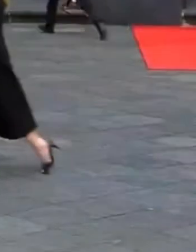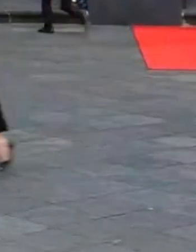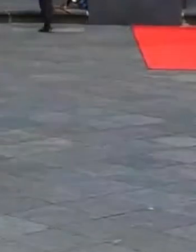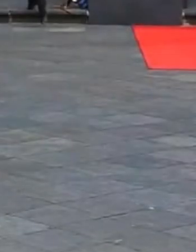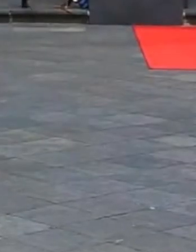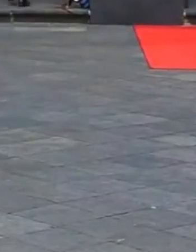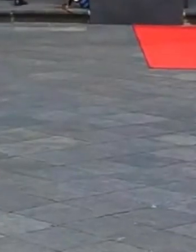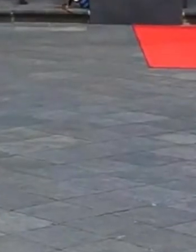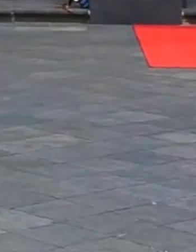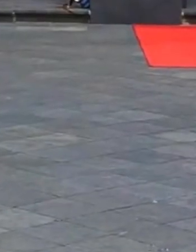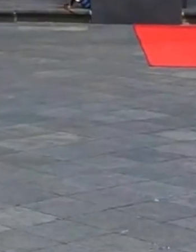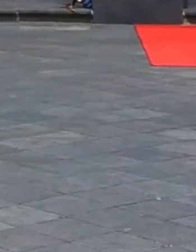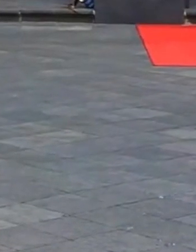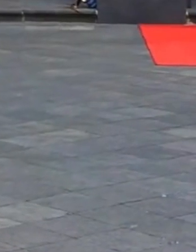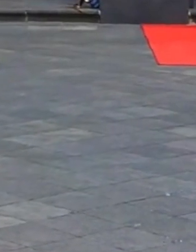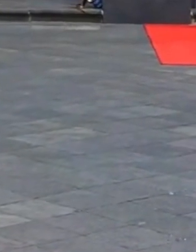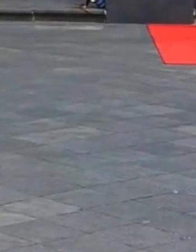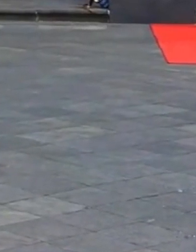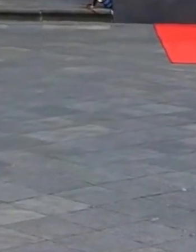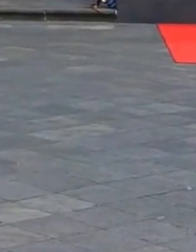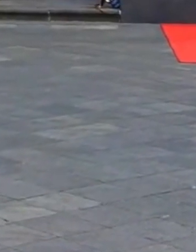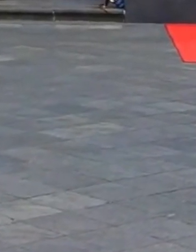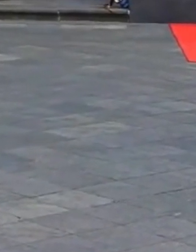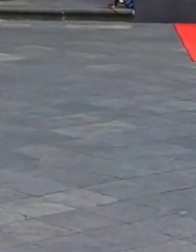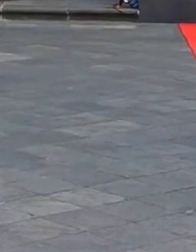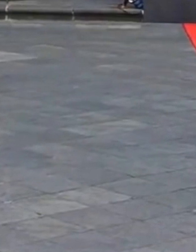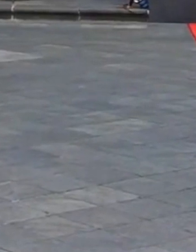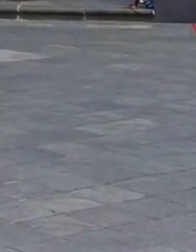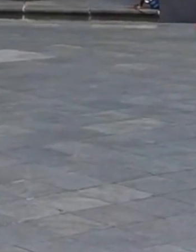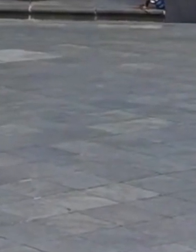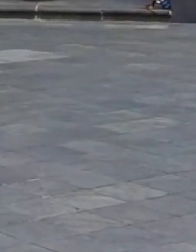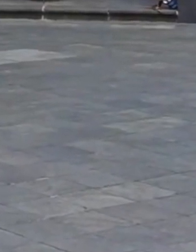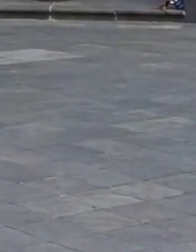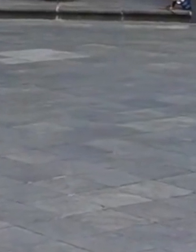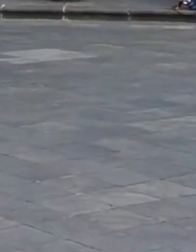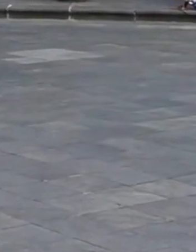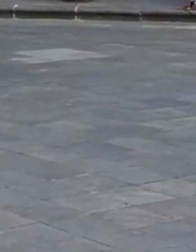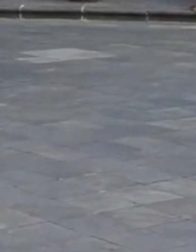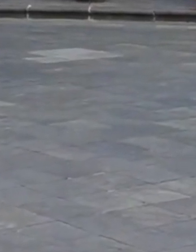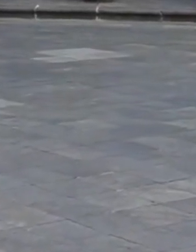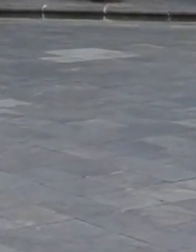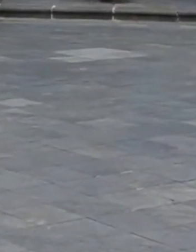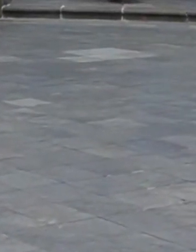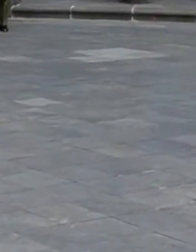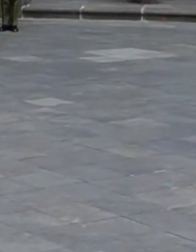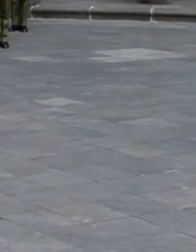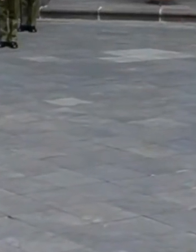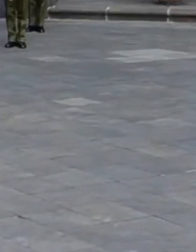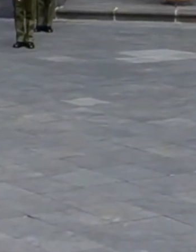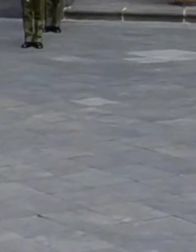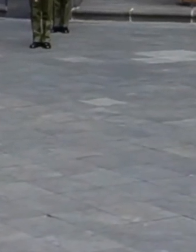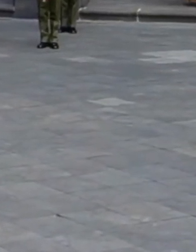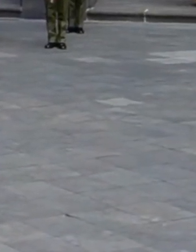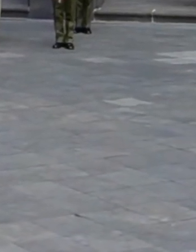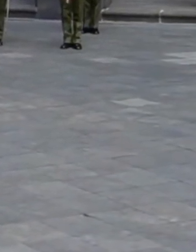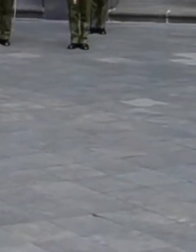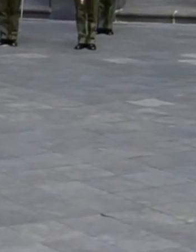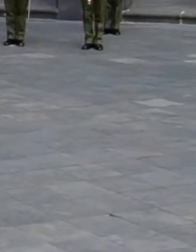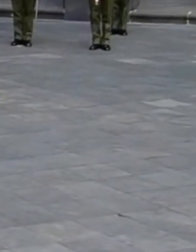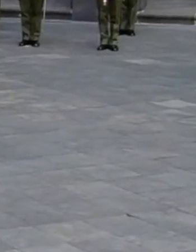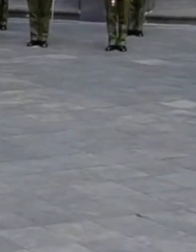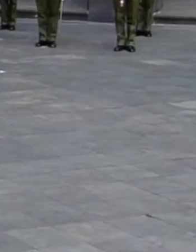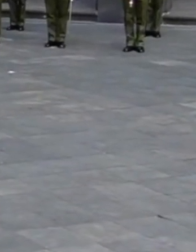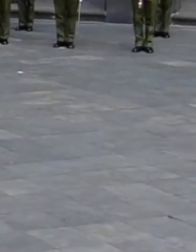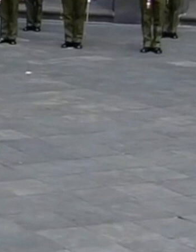se agradece la asistencia del presidente de los Estados Unidos Mexicanos y su esposa así como de los funcionarios